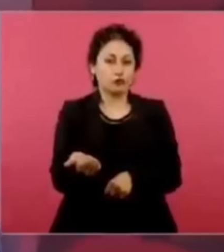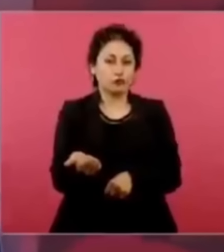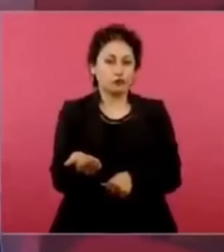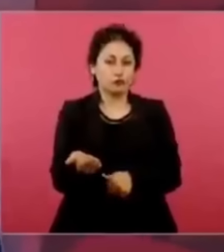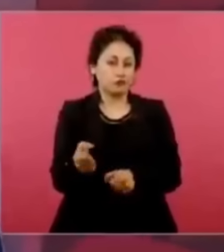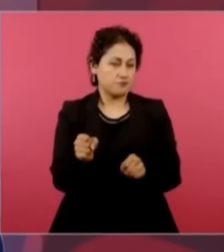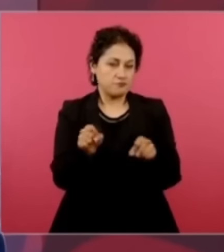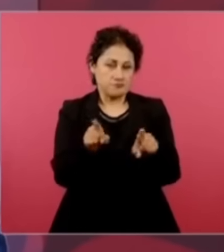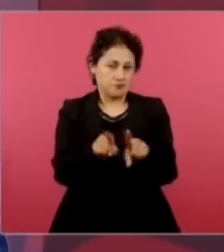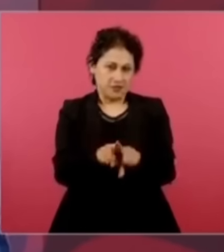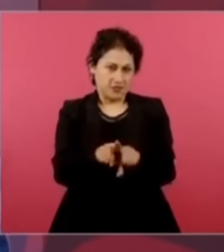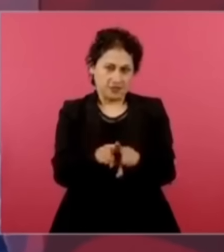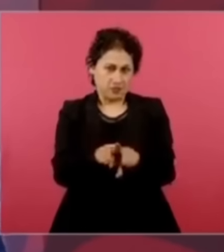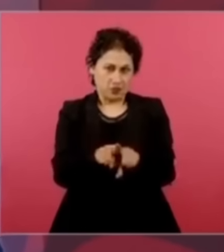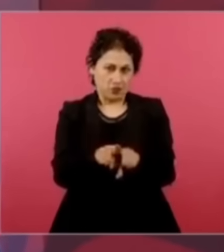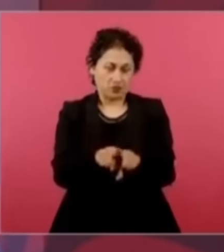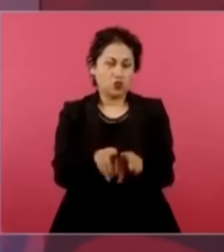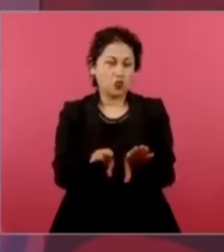de un hombre guapo,